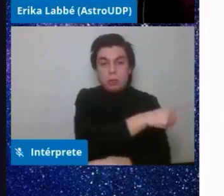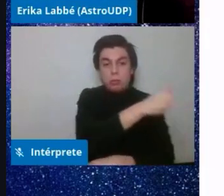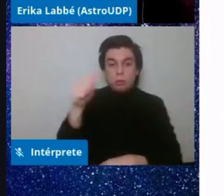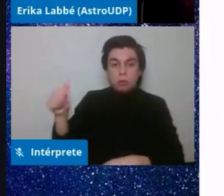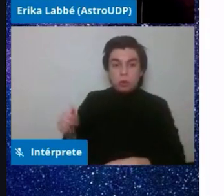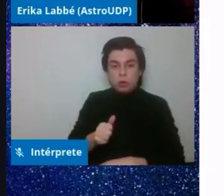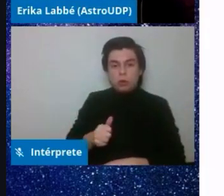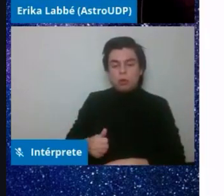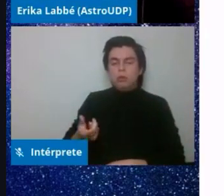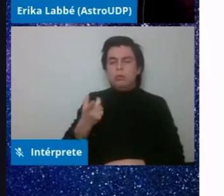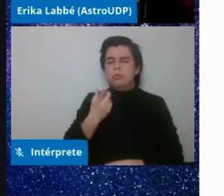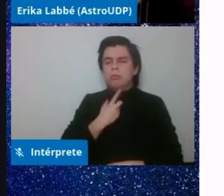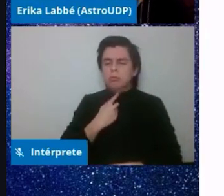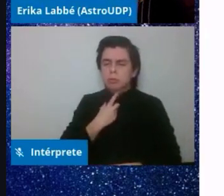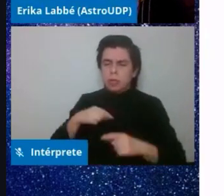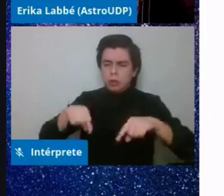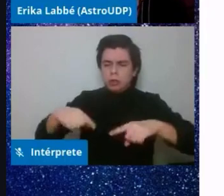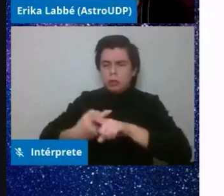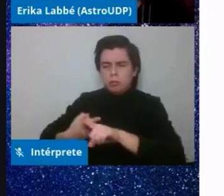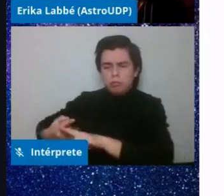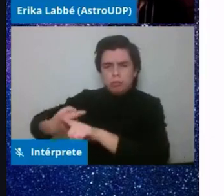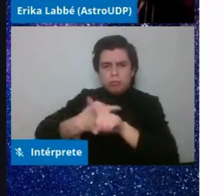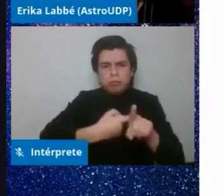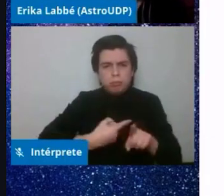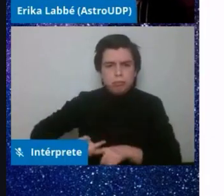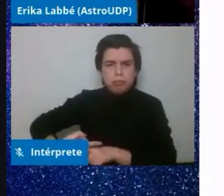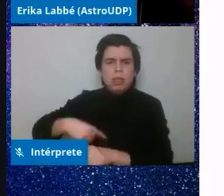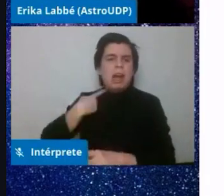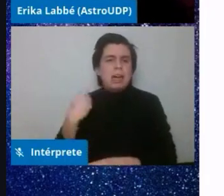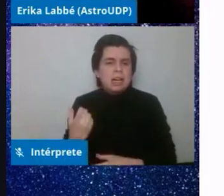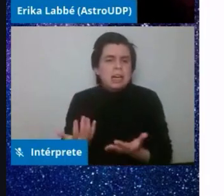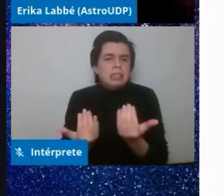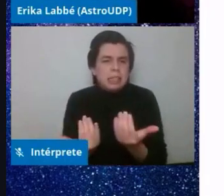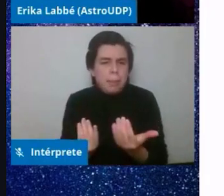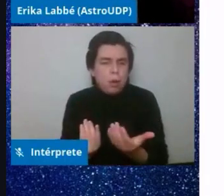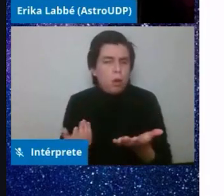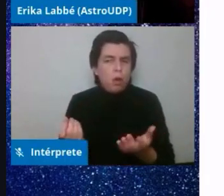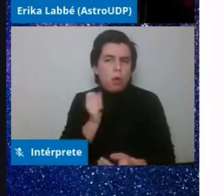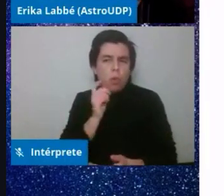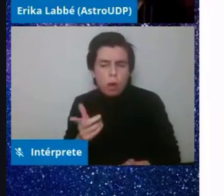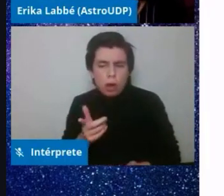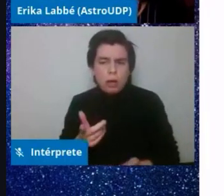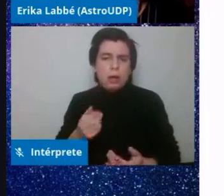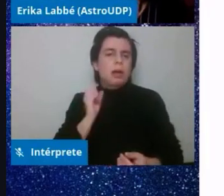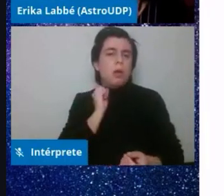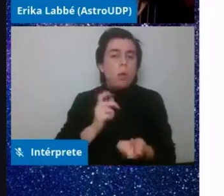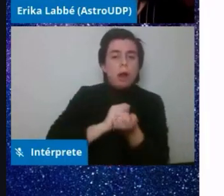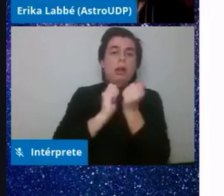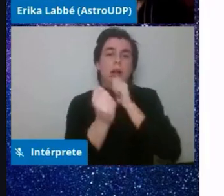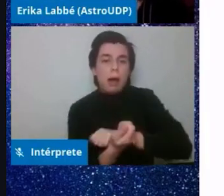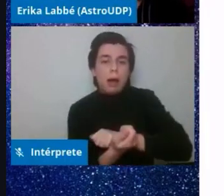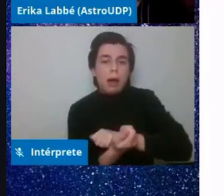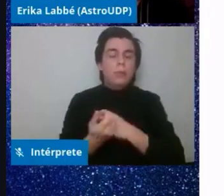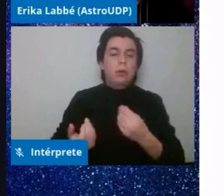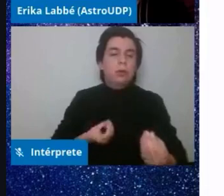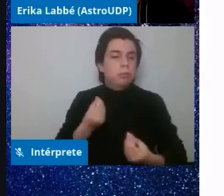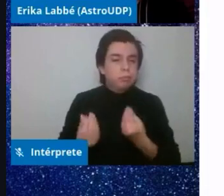de poder realmente discutir qué era lo necesario, qué había que cambiar. Fue muy interesante, en realidad sí.